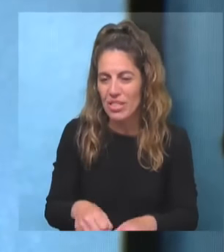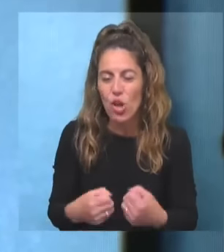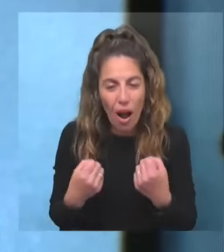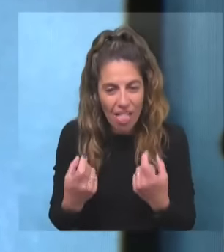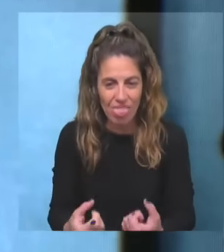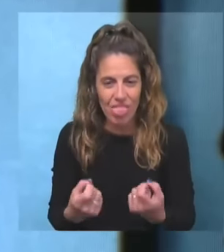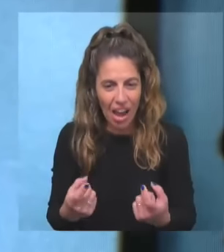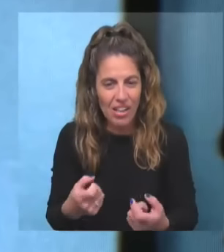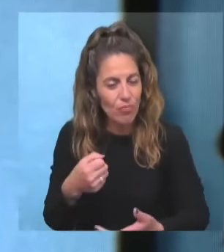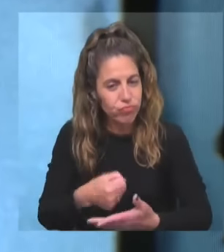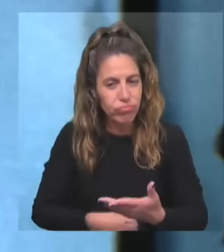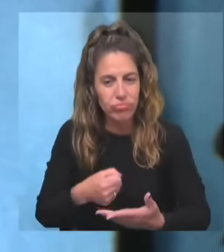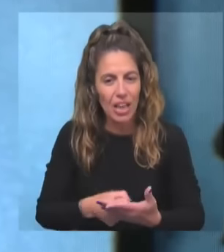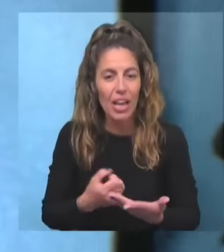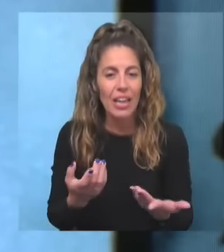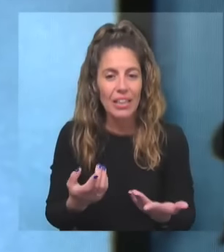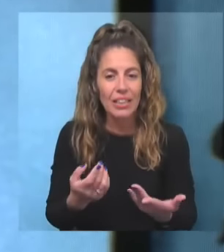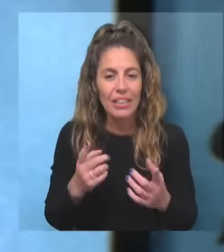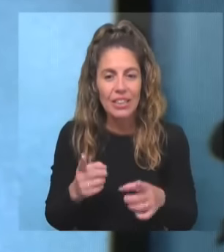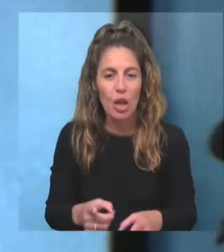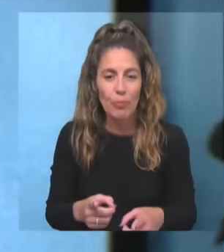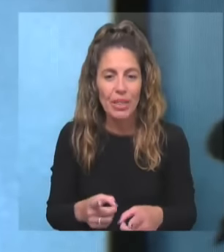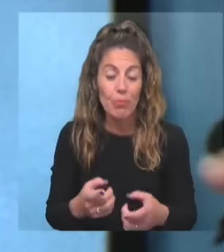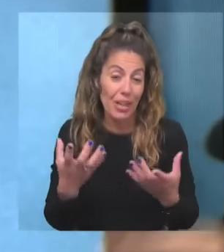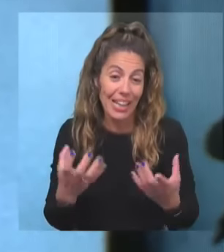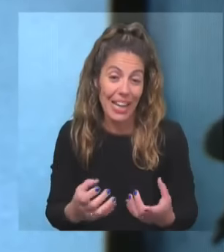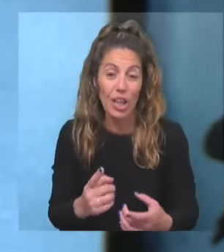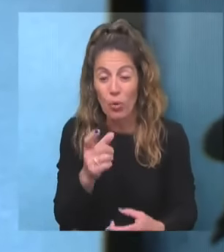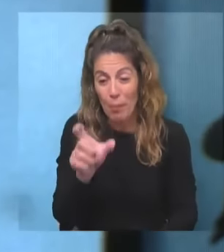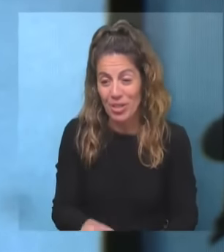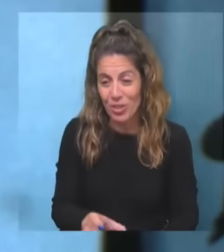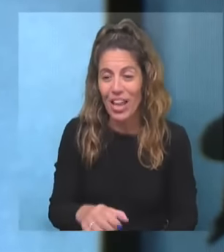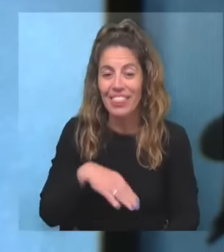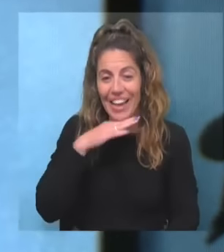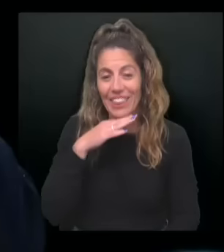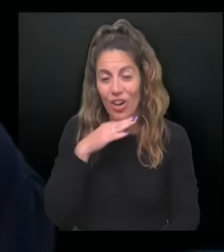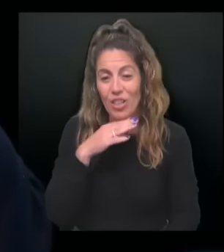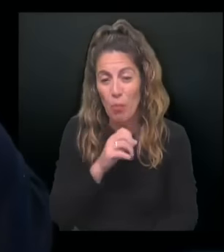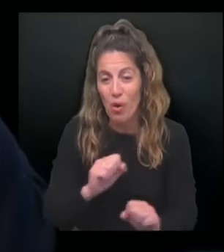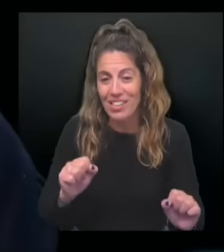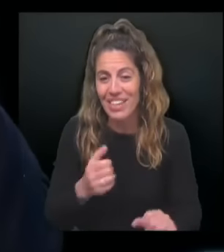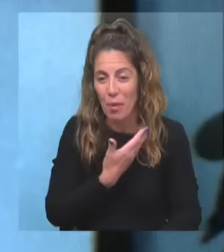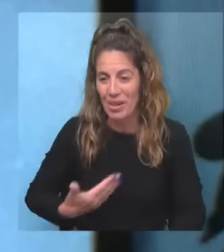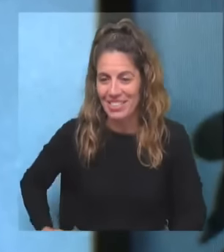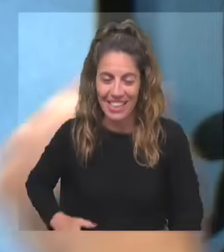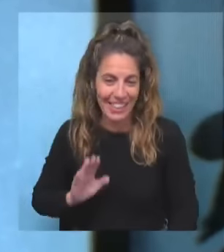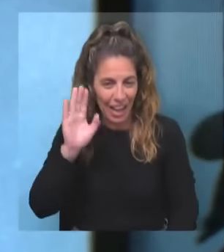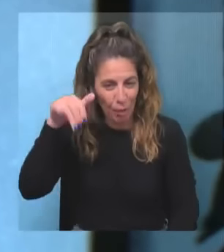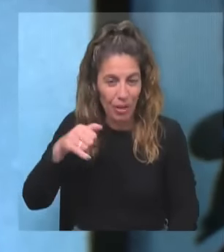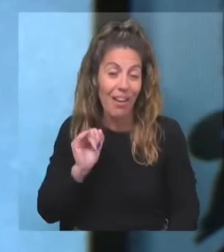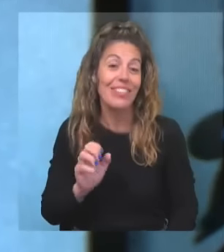y bueno, y con la chance de que un canario sea presidente de la República. Ah. ¿Quién los aguanta? Sí, seguro,